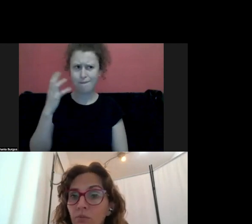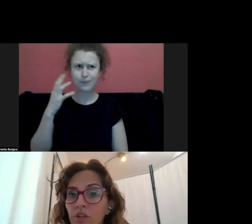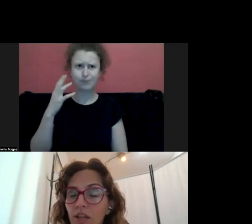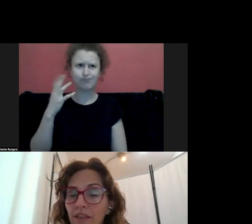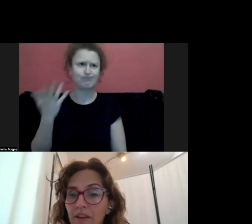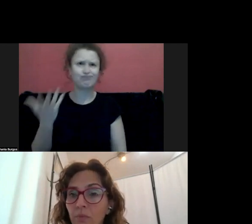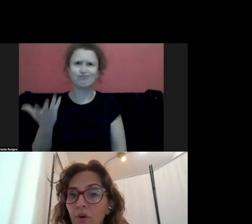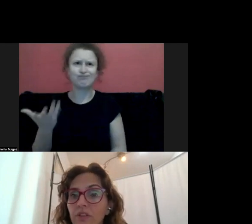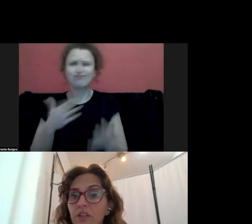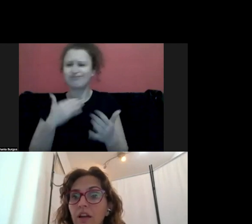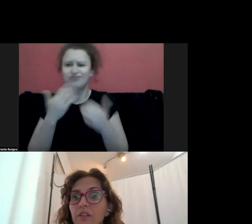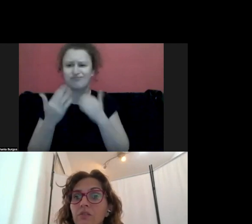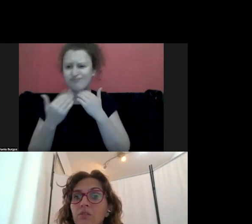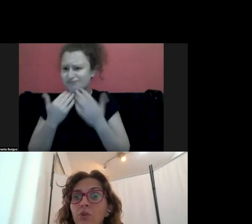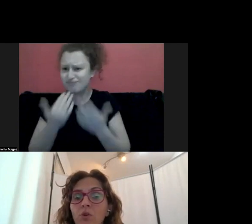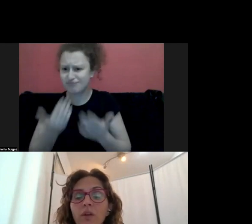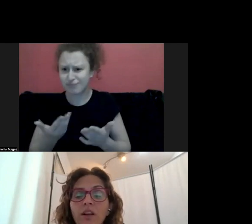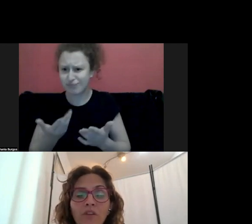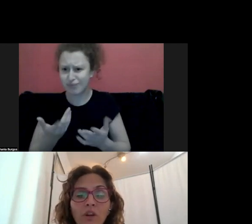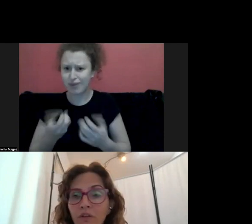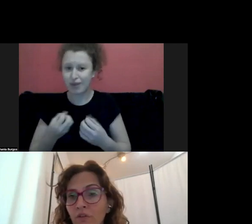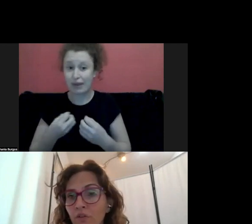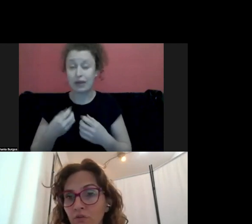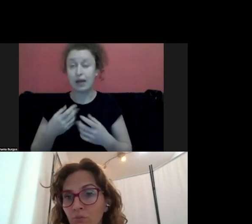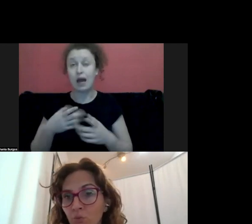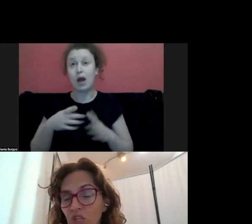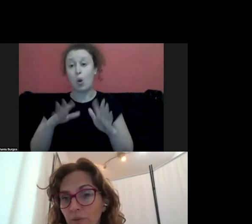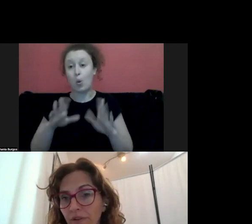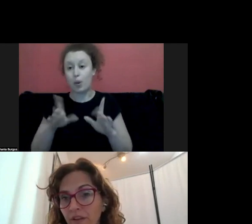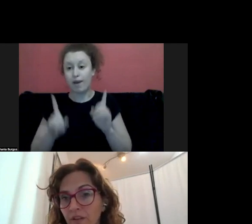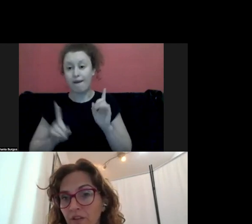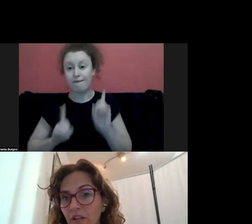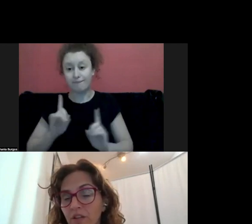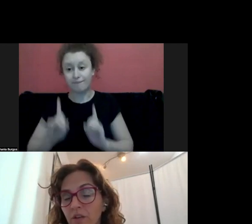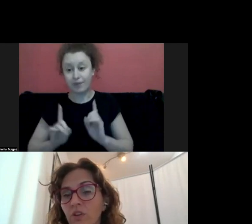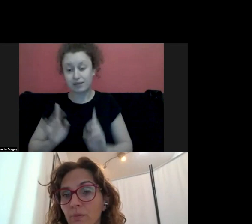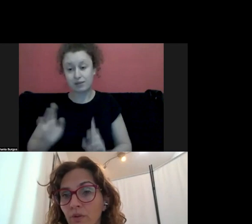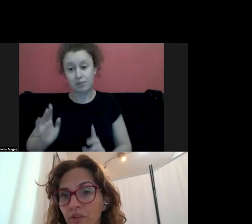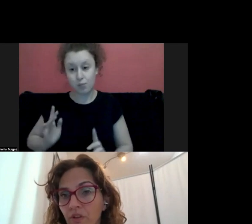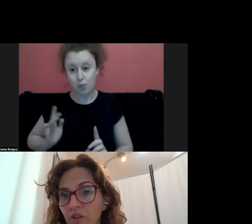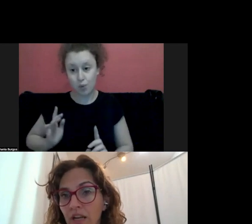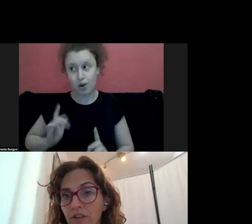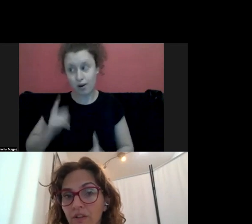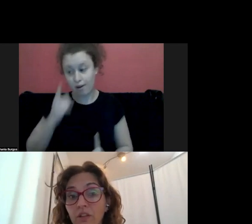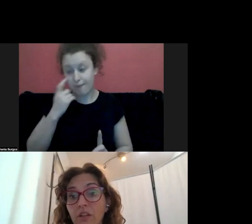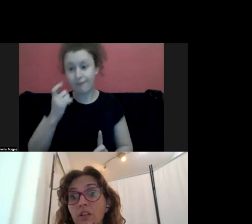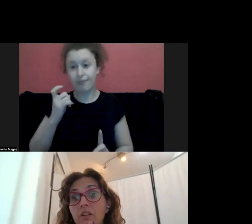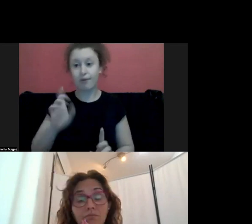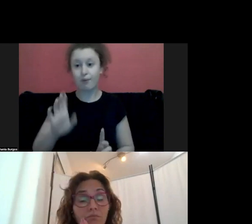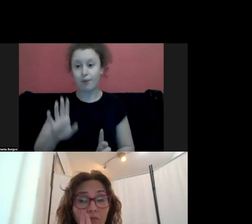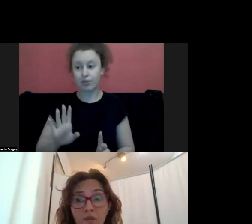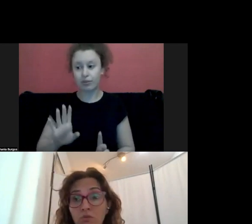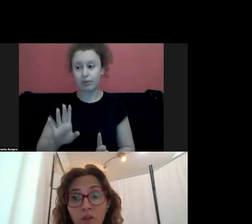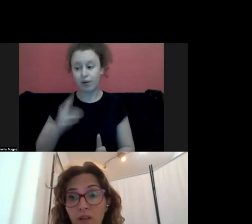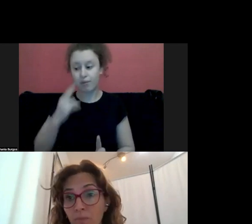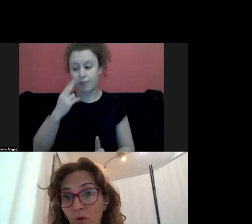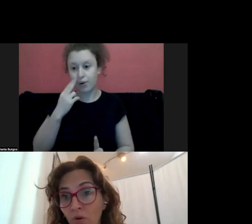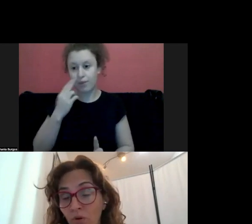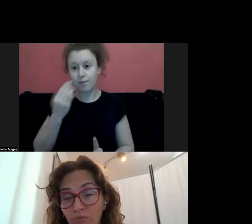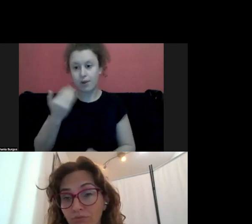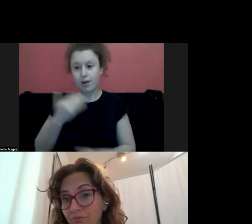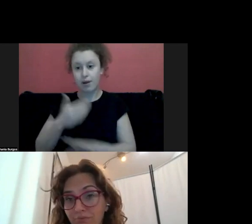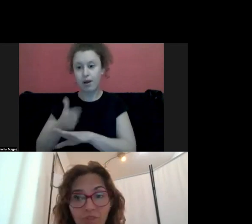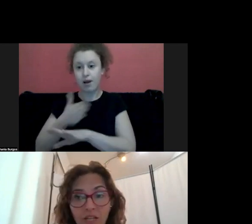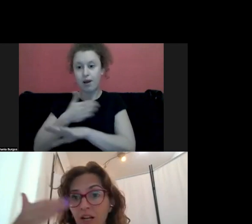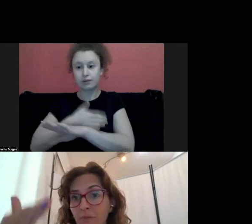Vamos en búsqueda de respuestas, como no hay una formación muchas veces en según qué profesionales, es un